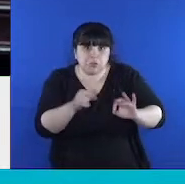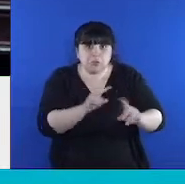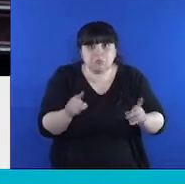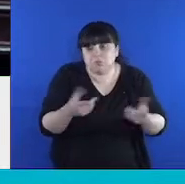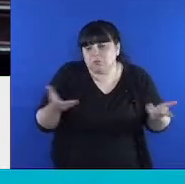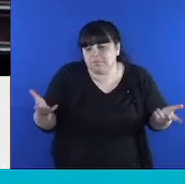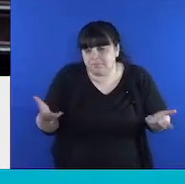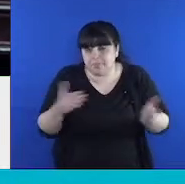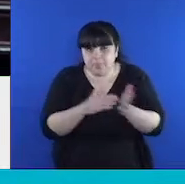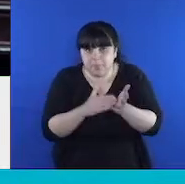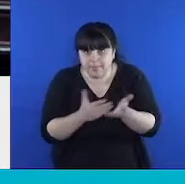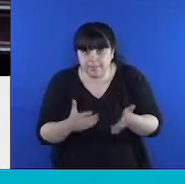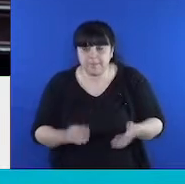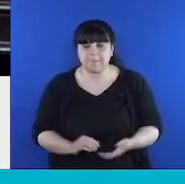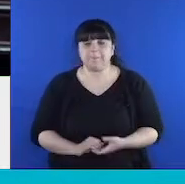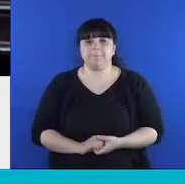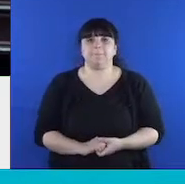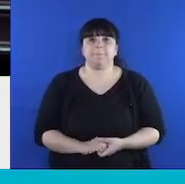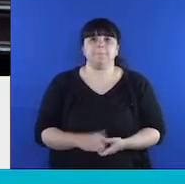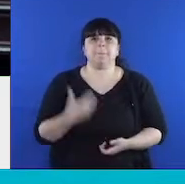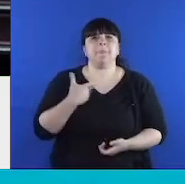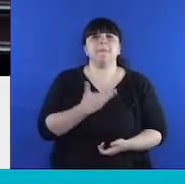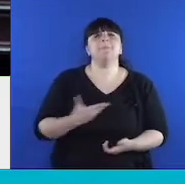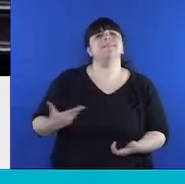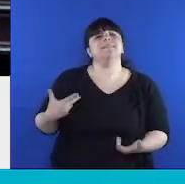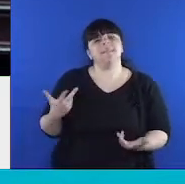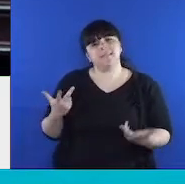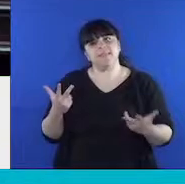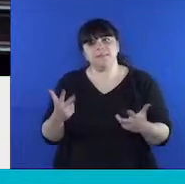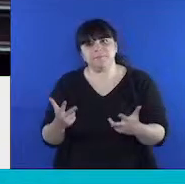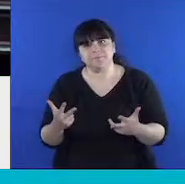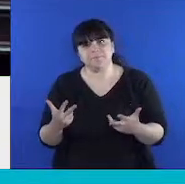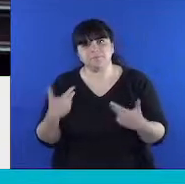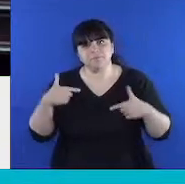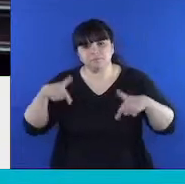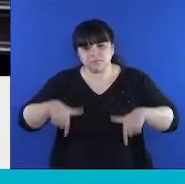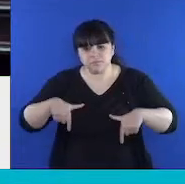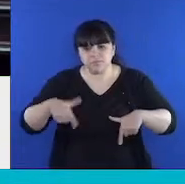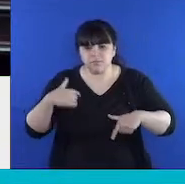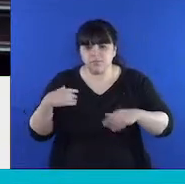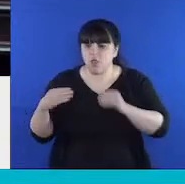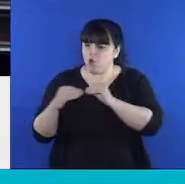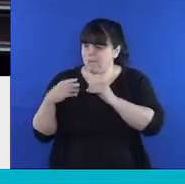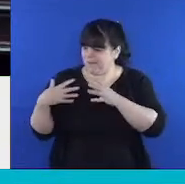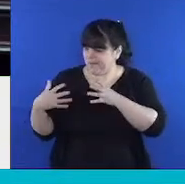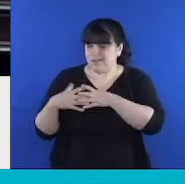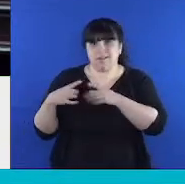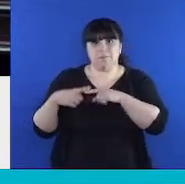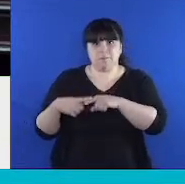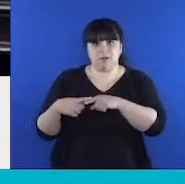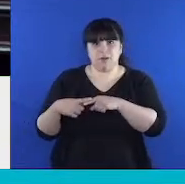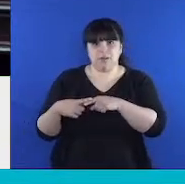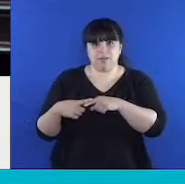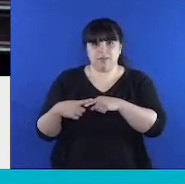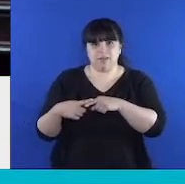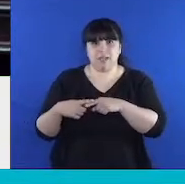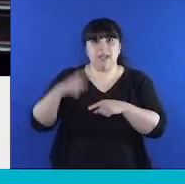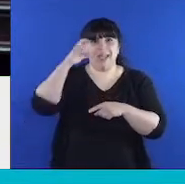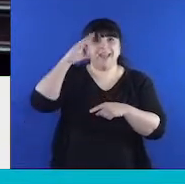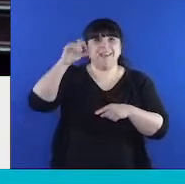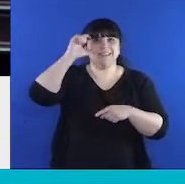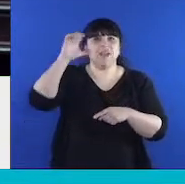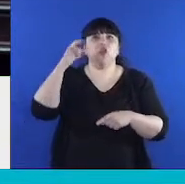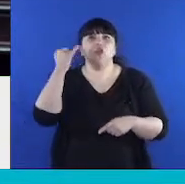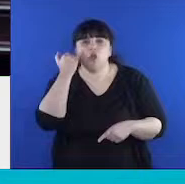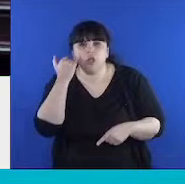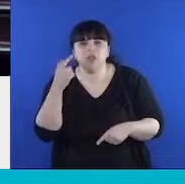Señor presidente, hoy una compañera de nuestro bloque, la diputada Maricela Echecoin, dijo, para